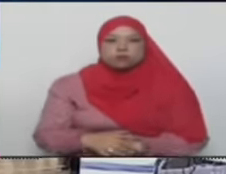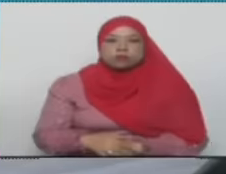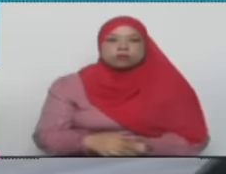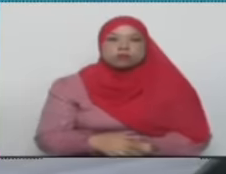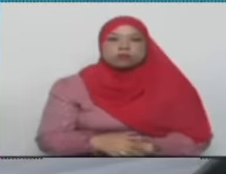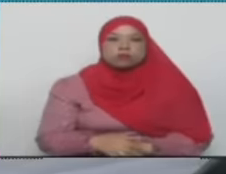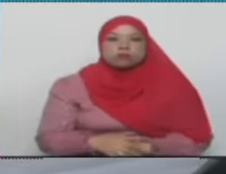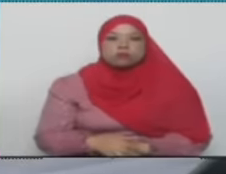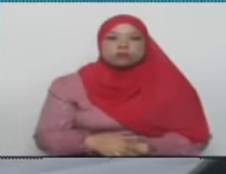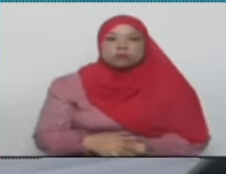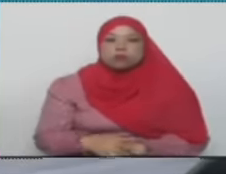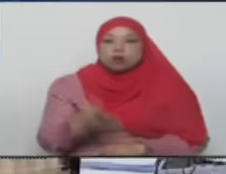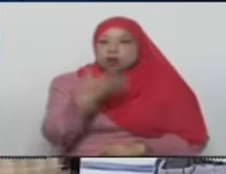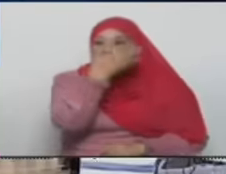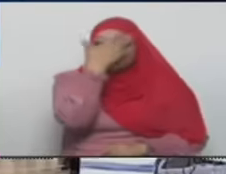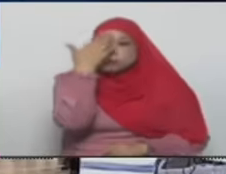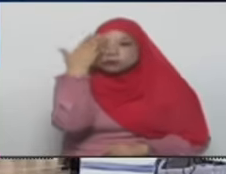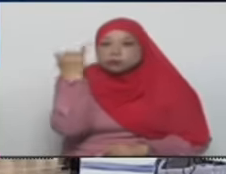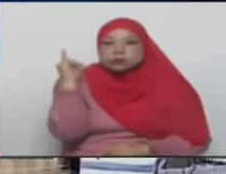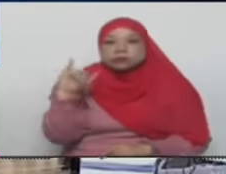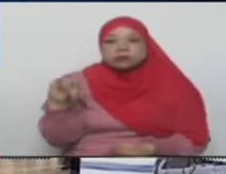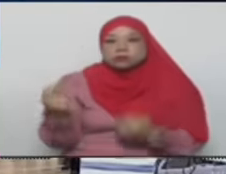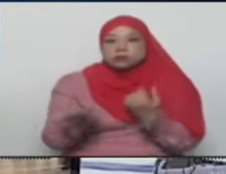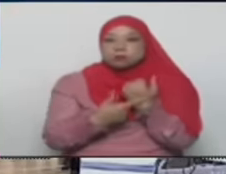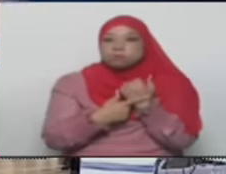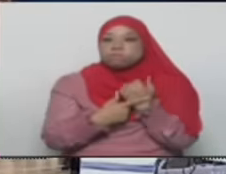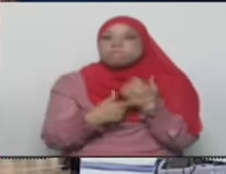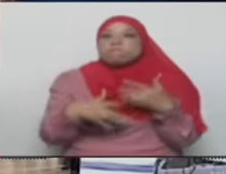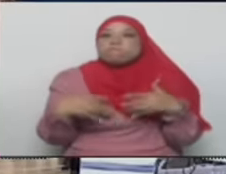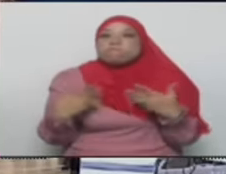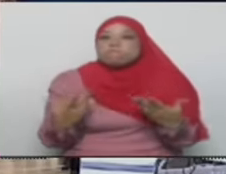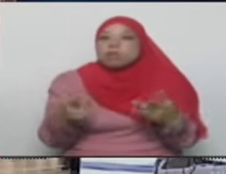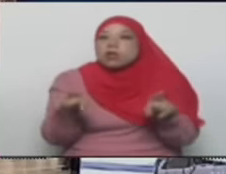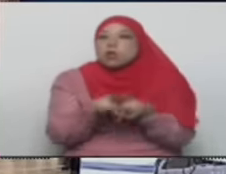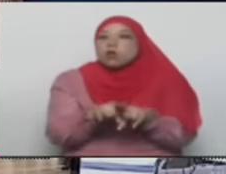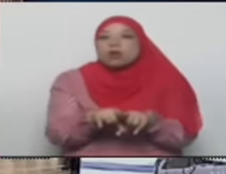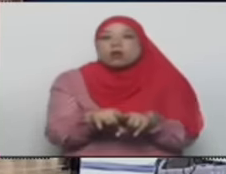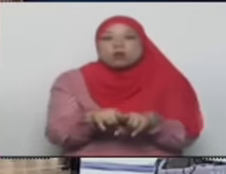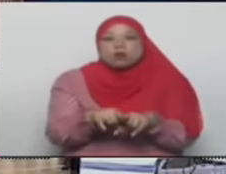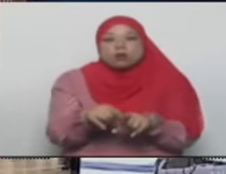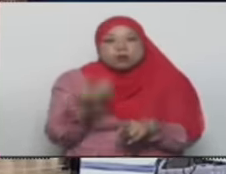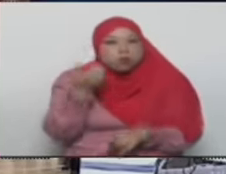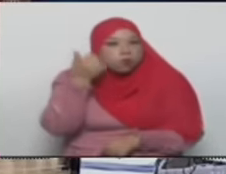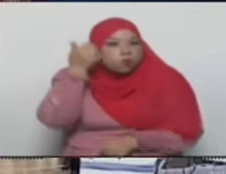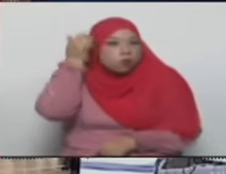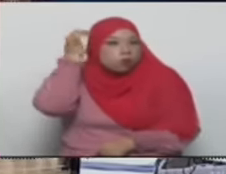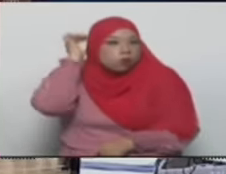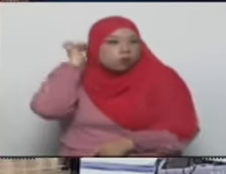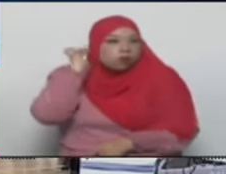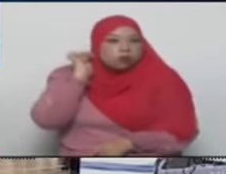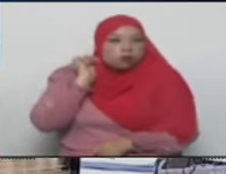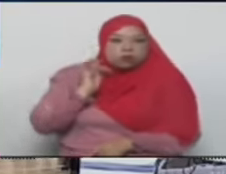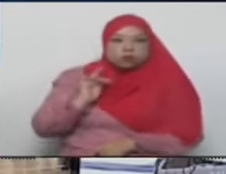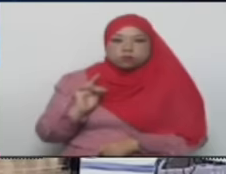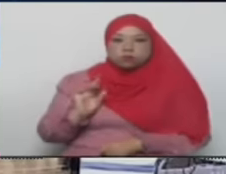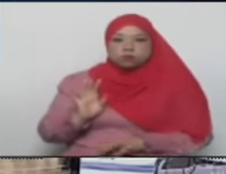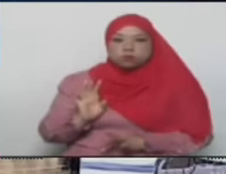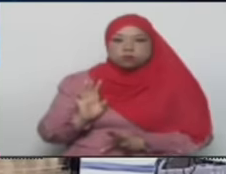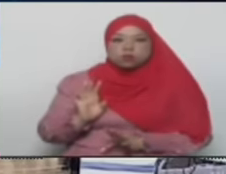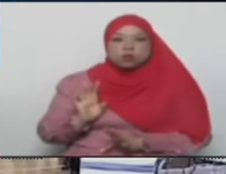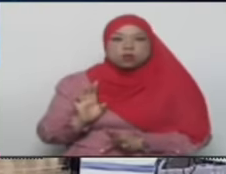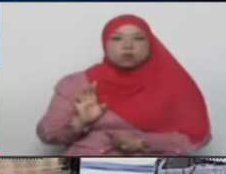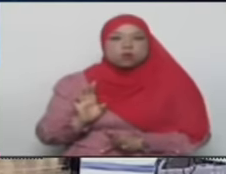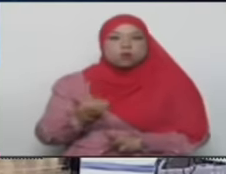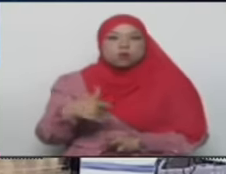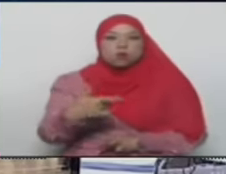olvidaron de Guaidó? Lo mismo, esta María Violencia, María Fascista Machado,